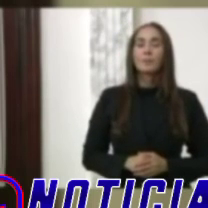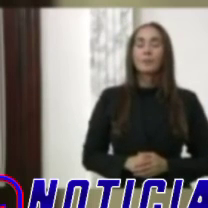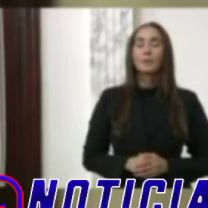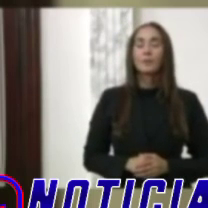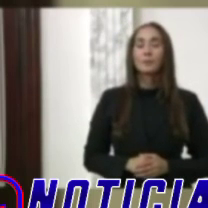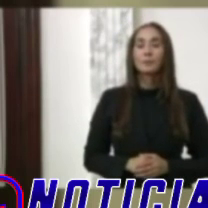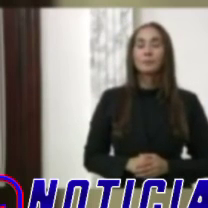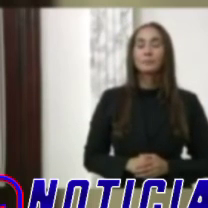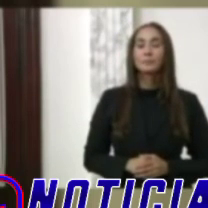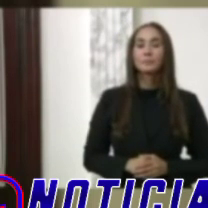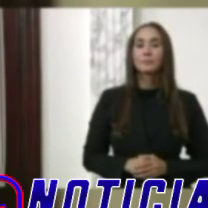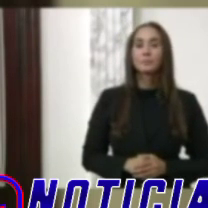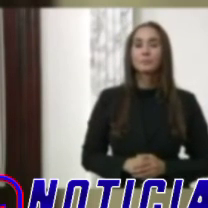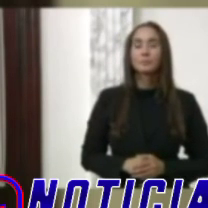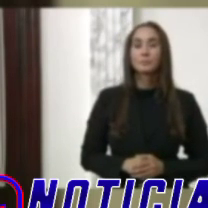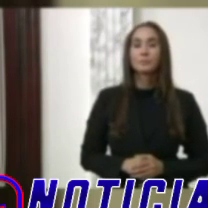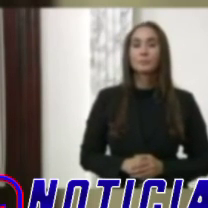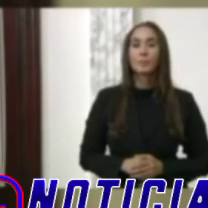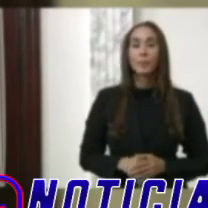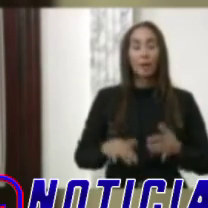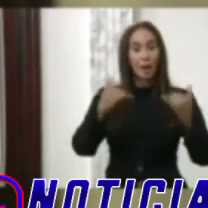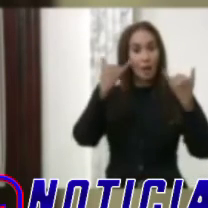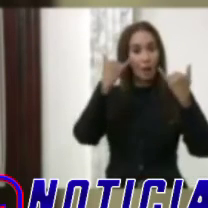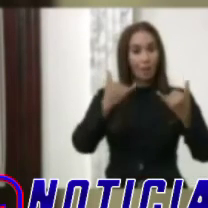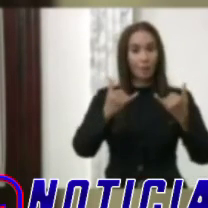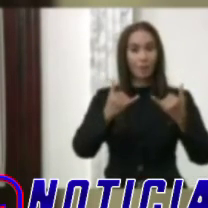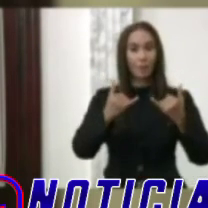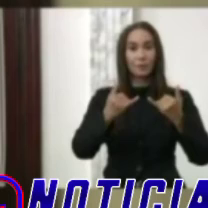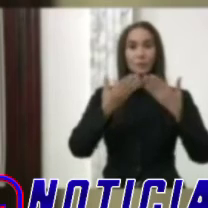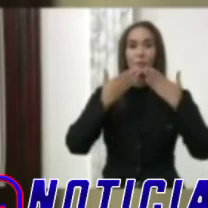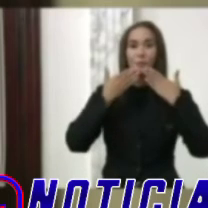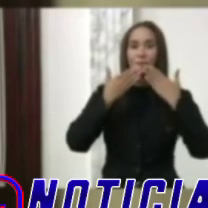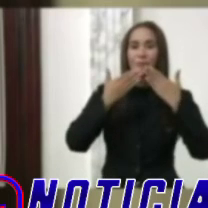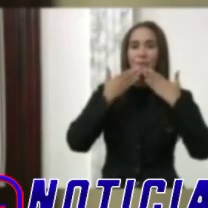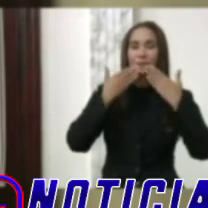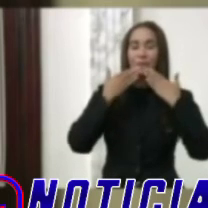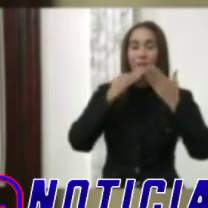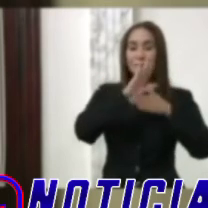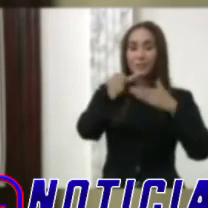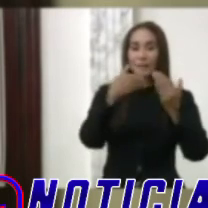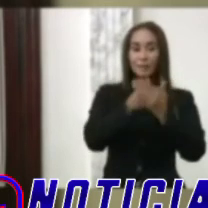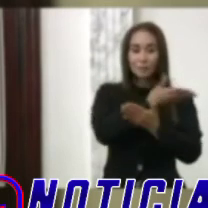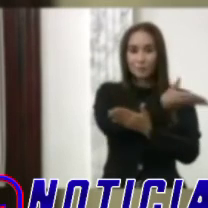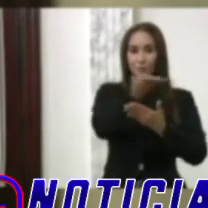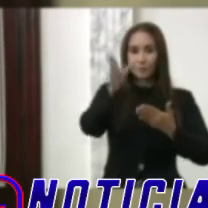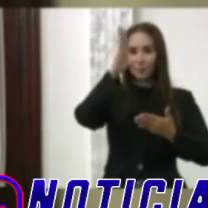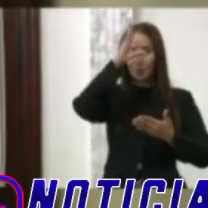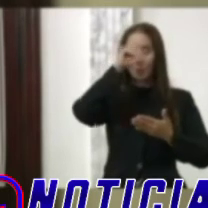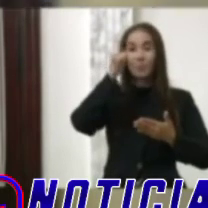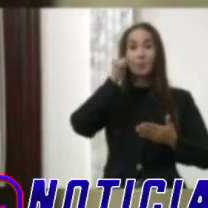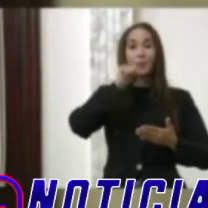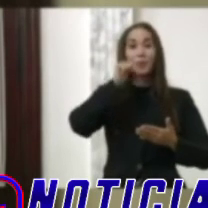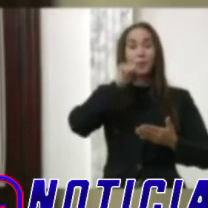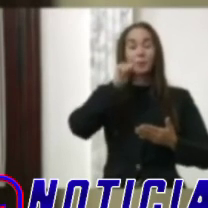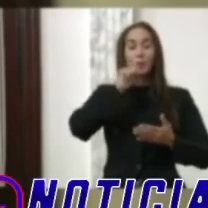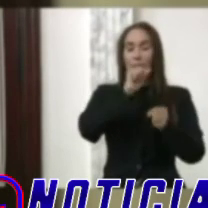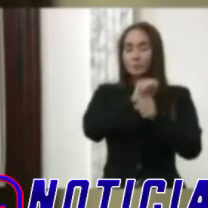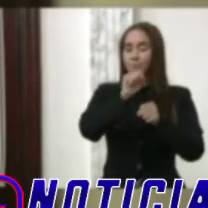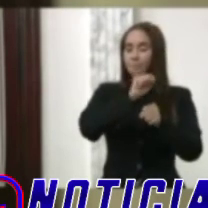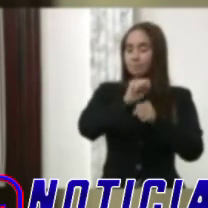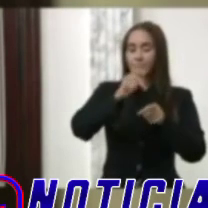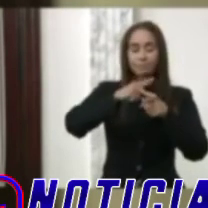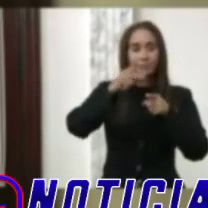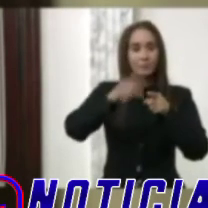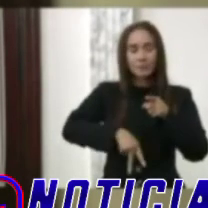ello, aquí hago público mi agradecimiento más sincero a todos los hombres y mujeres que dan lo mejor de sí mismos en